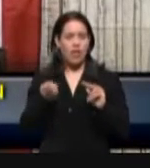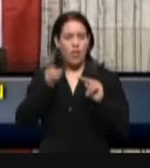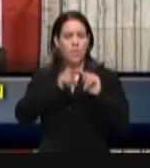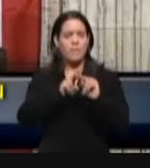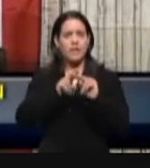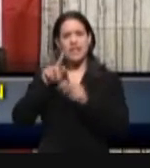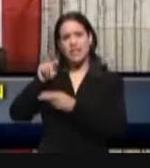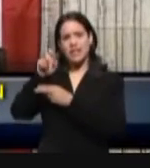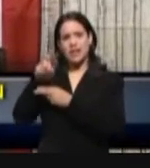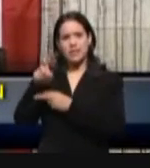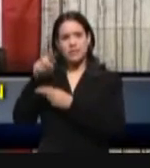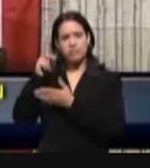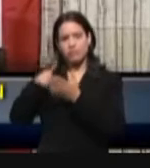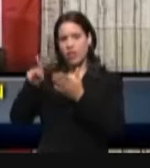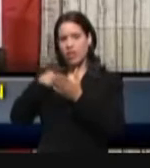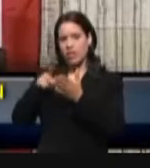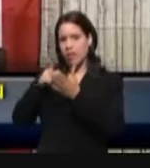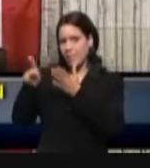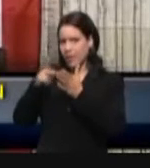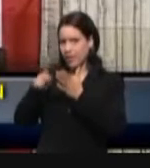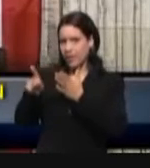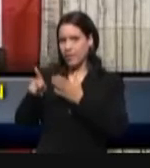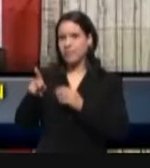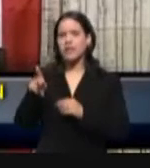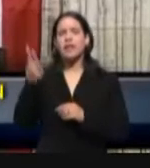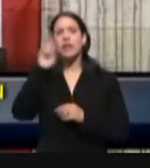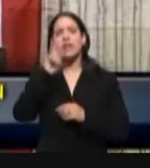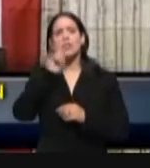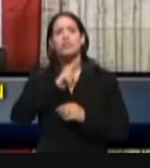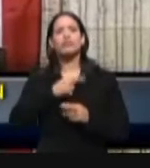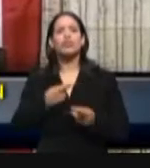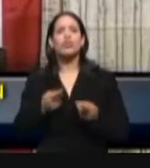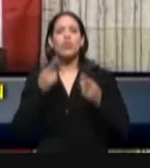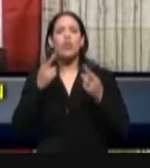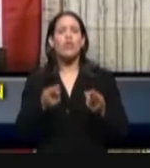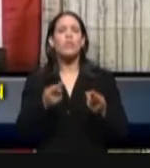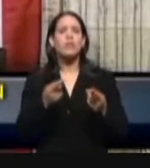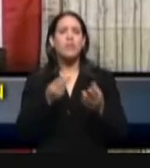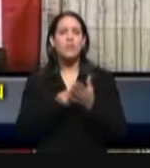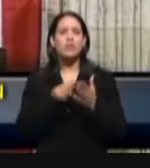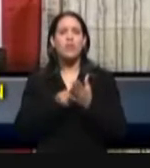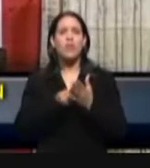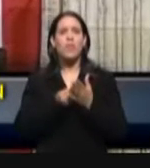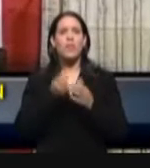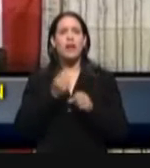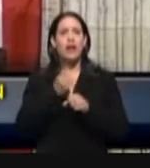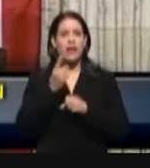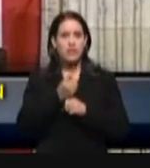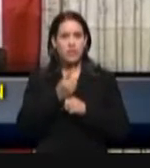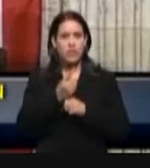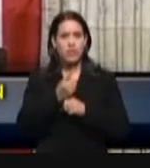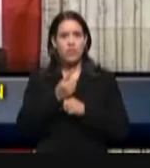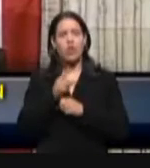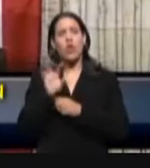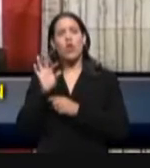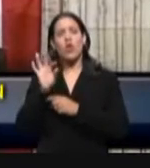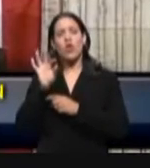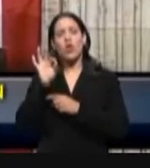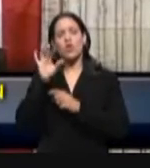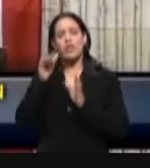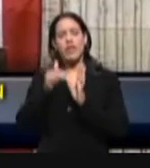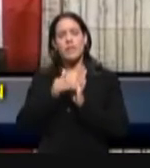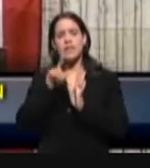Es por eso que estoy recomendando un presupuesto de gastos para el Fondo General para el año fiscal 2011 de 9.195